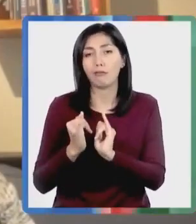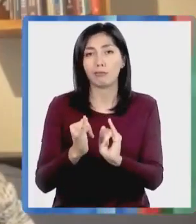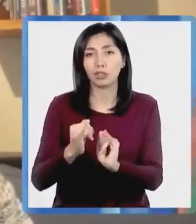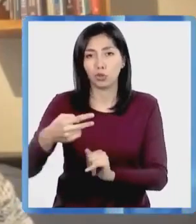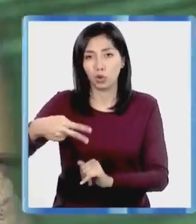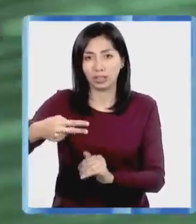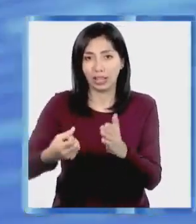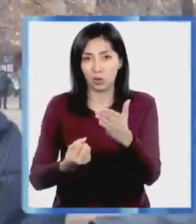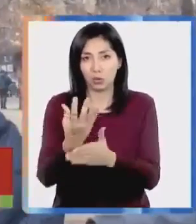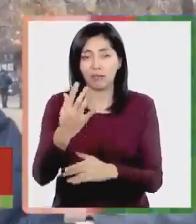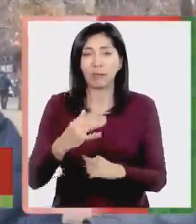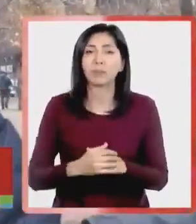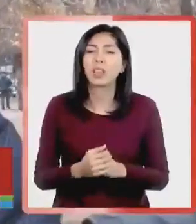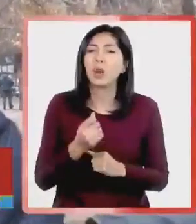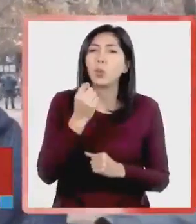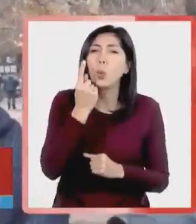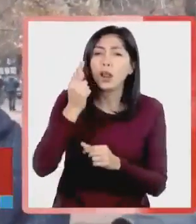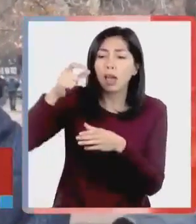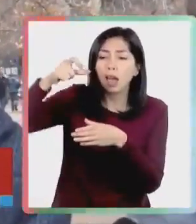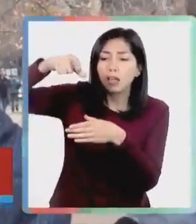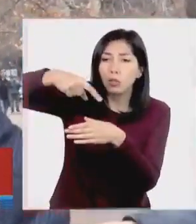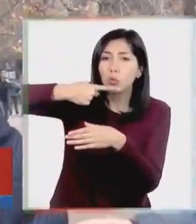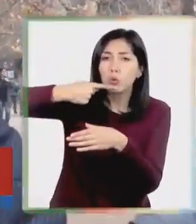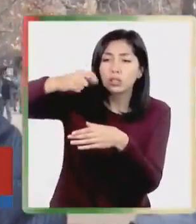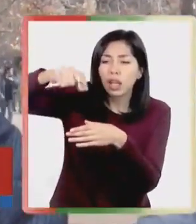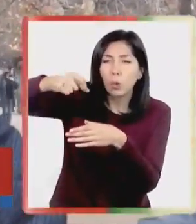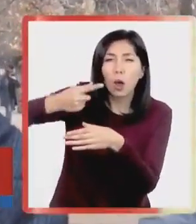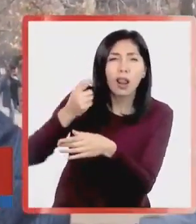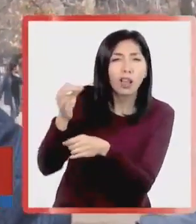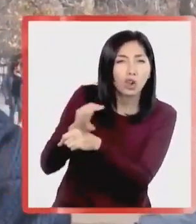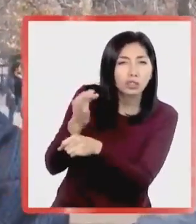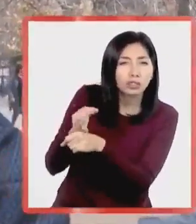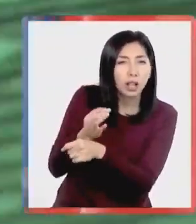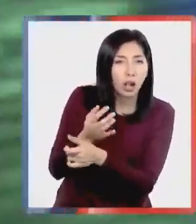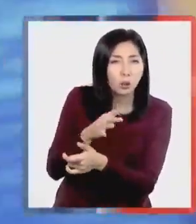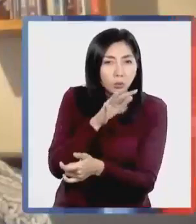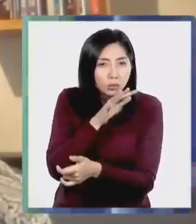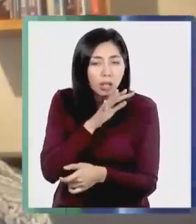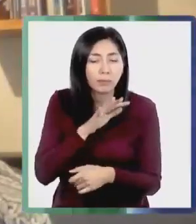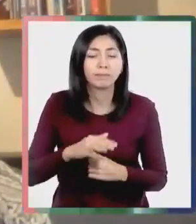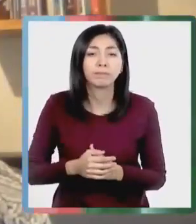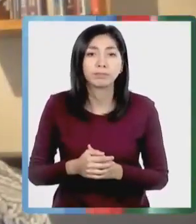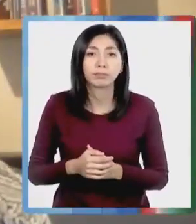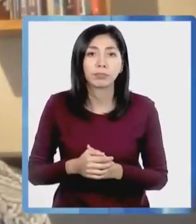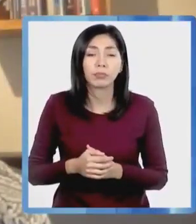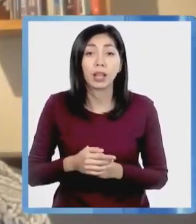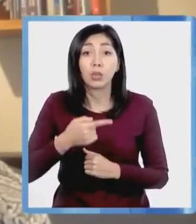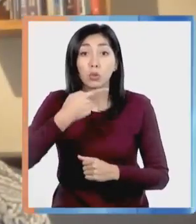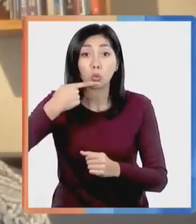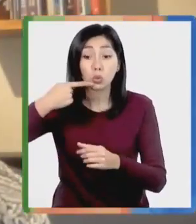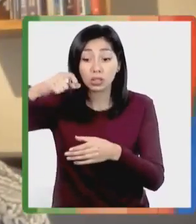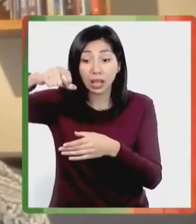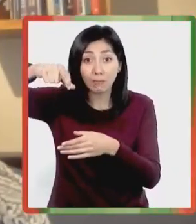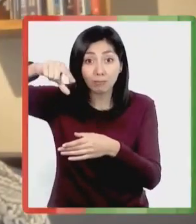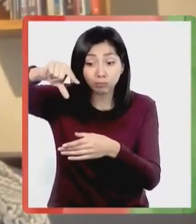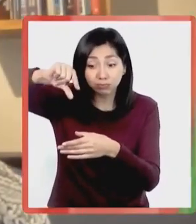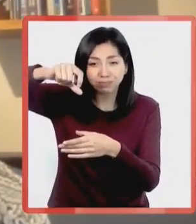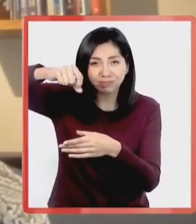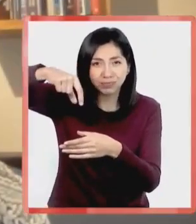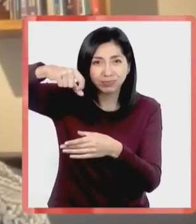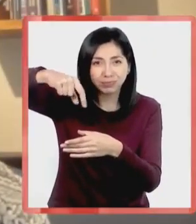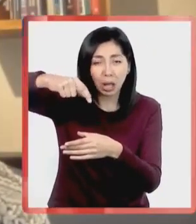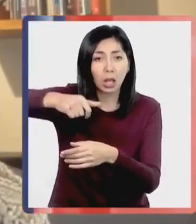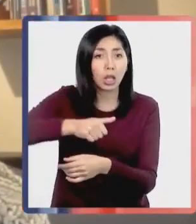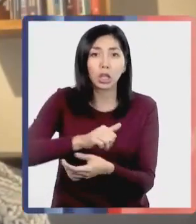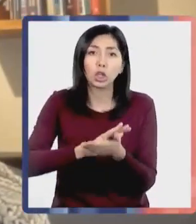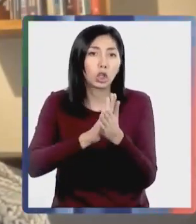este mes. ¿Qué tipo de edulcorantes nos recomendaría? Los edulcorantes están permitidos